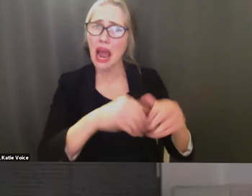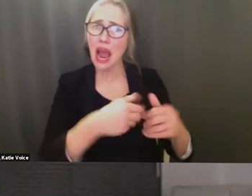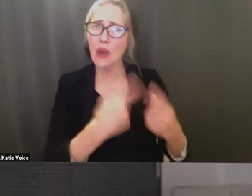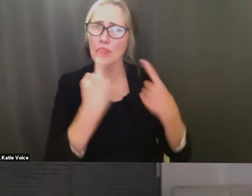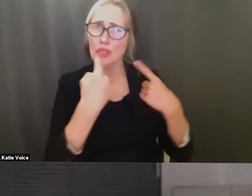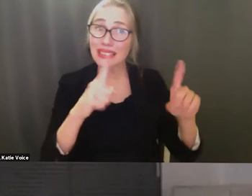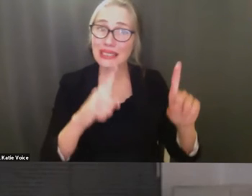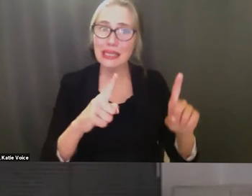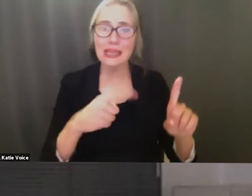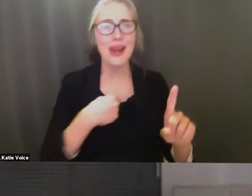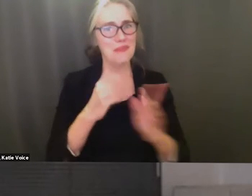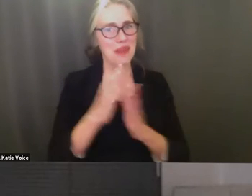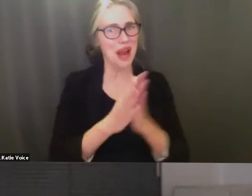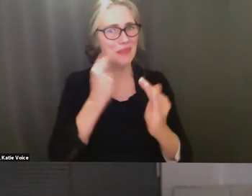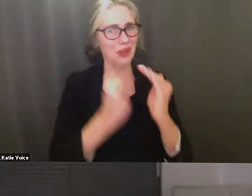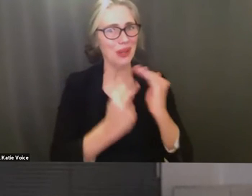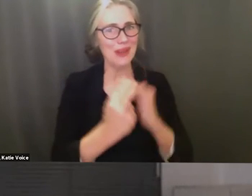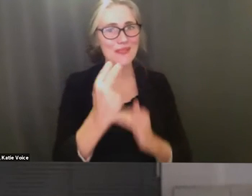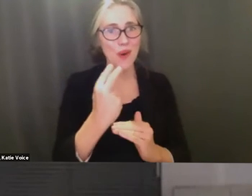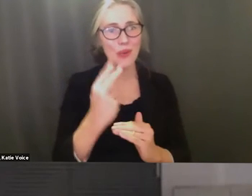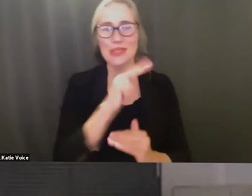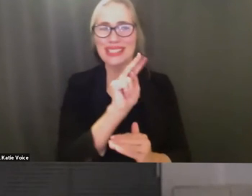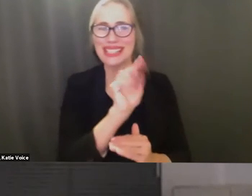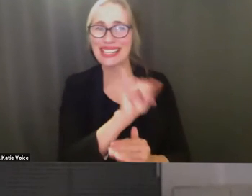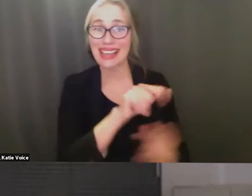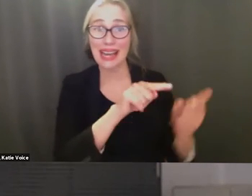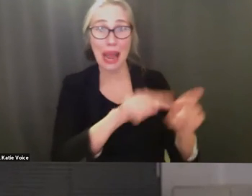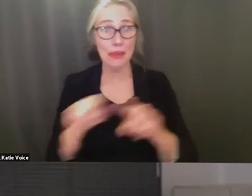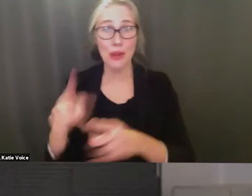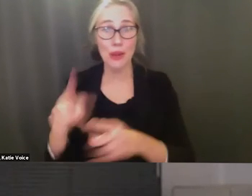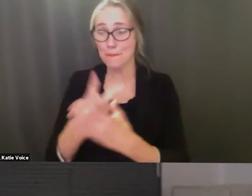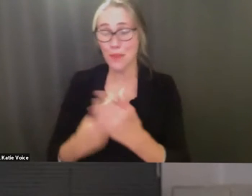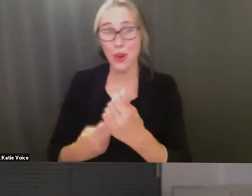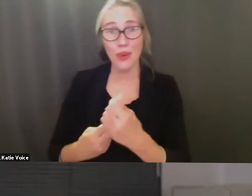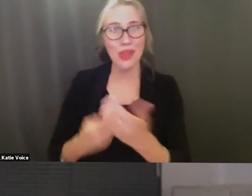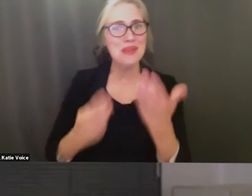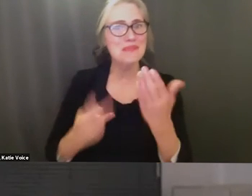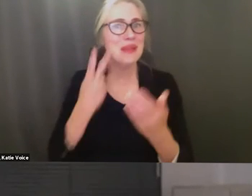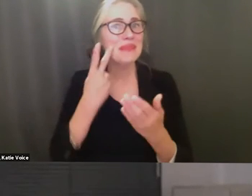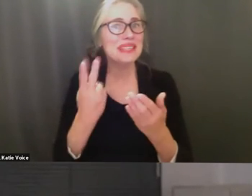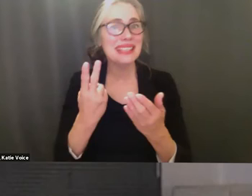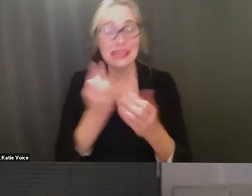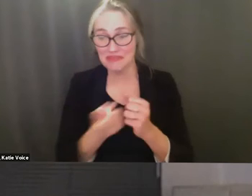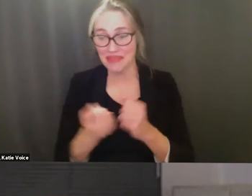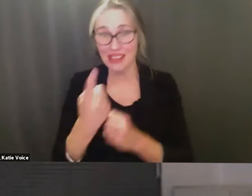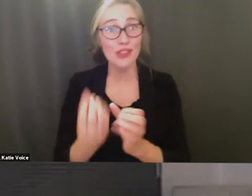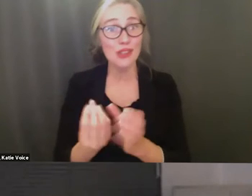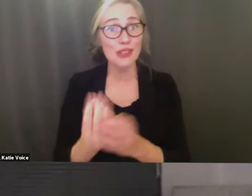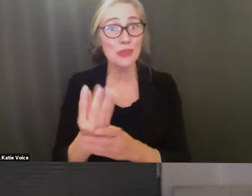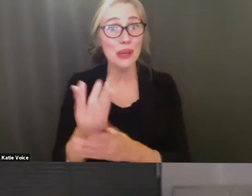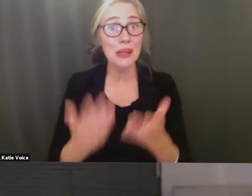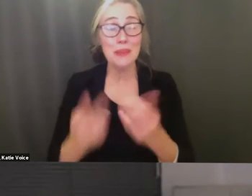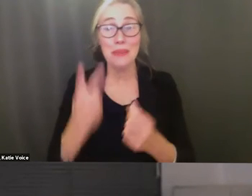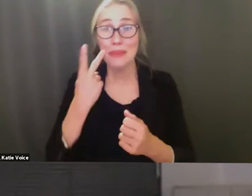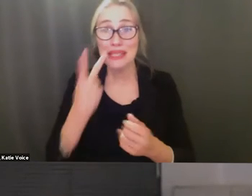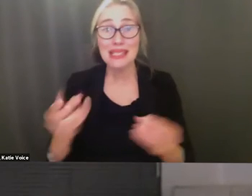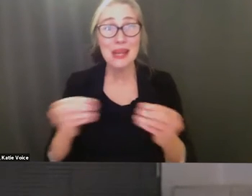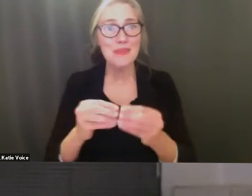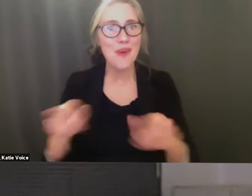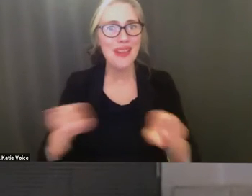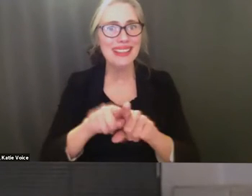realmente espero ver una actualización al respecto, tal vez en la primavera del año próximo.